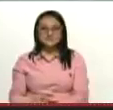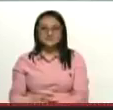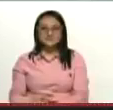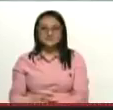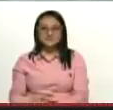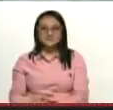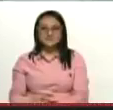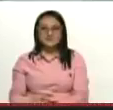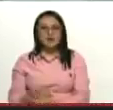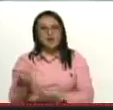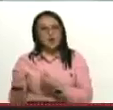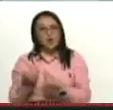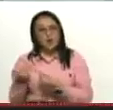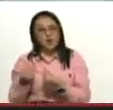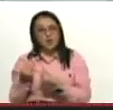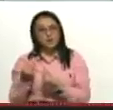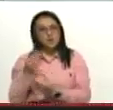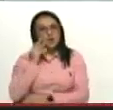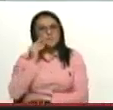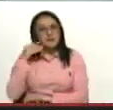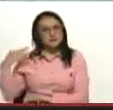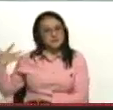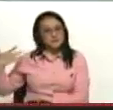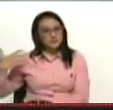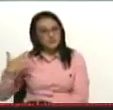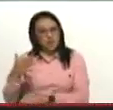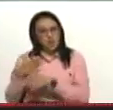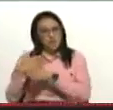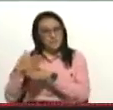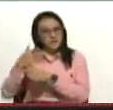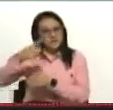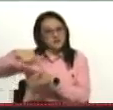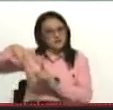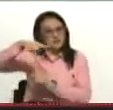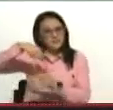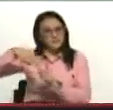Cómo tomamos esas experiencias compartidas